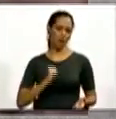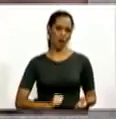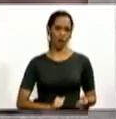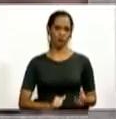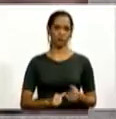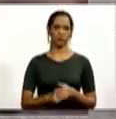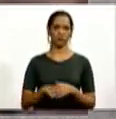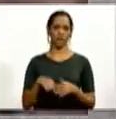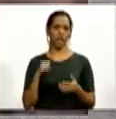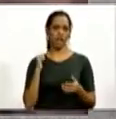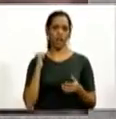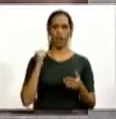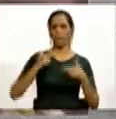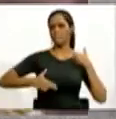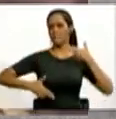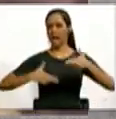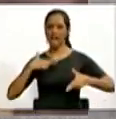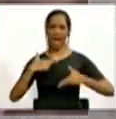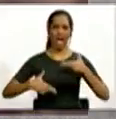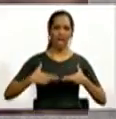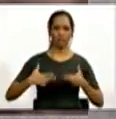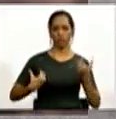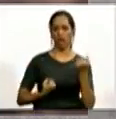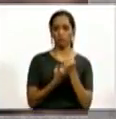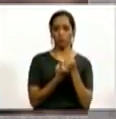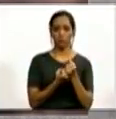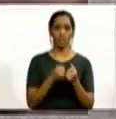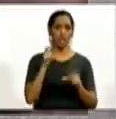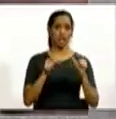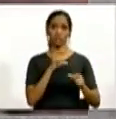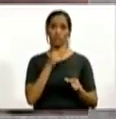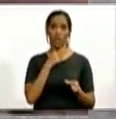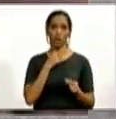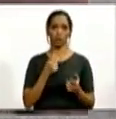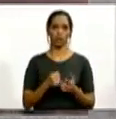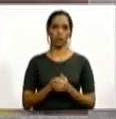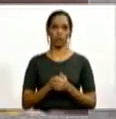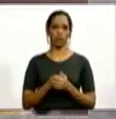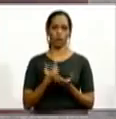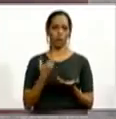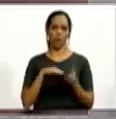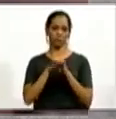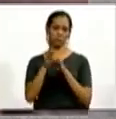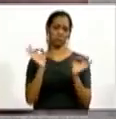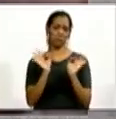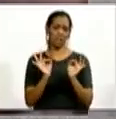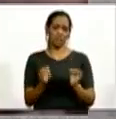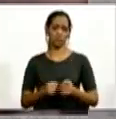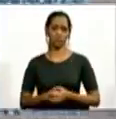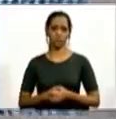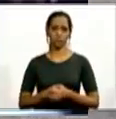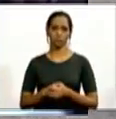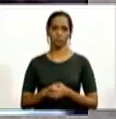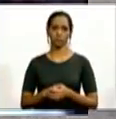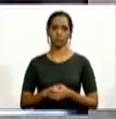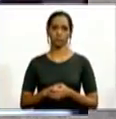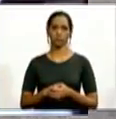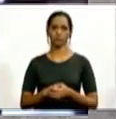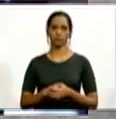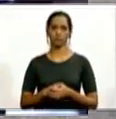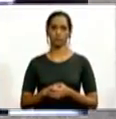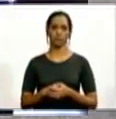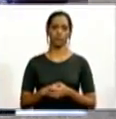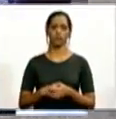lado de los vagos, al lado de los malandros, al lado de la gente que no le gusta prosperar, que no tiene cabeza para prosperar prácticamente. No